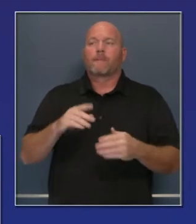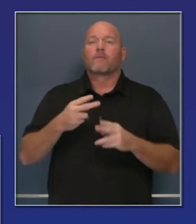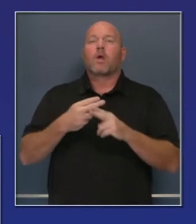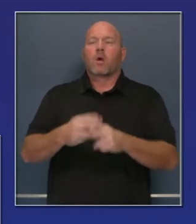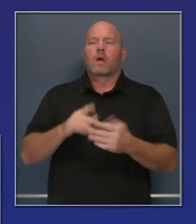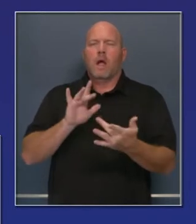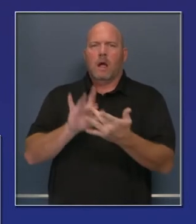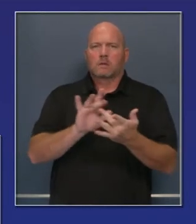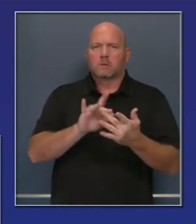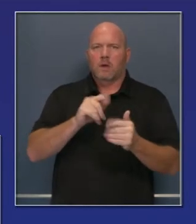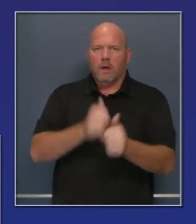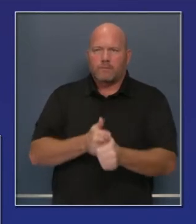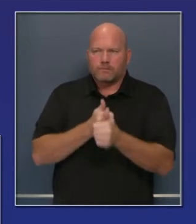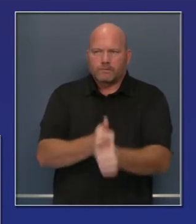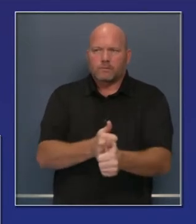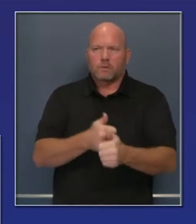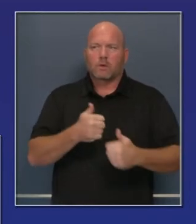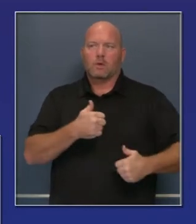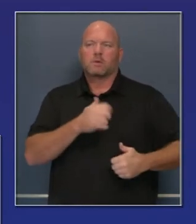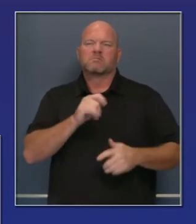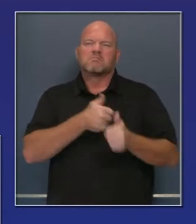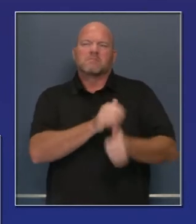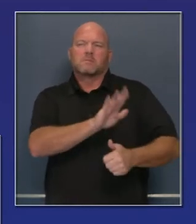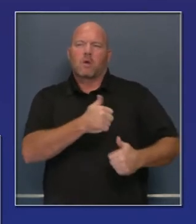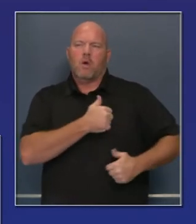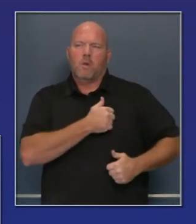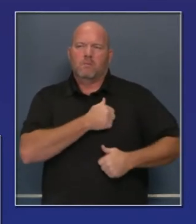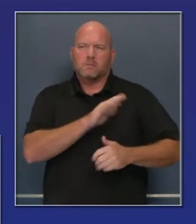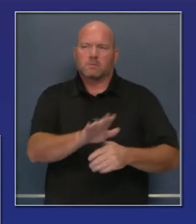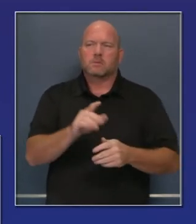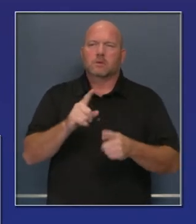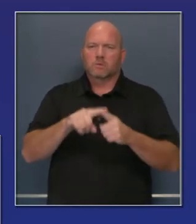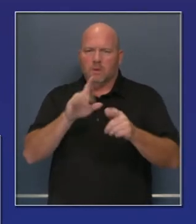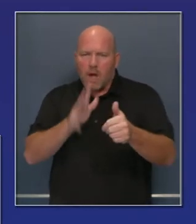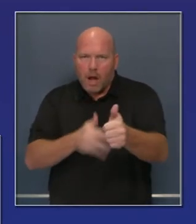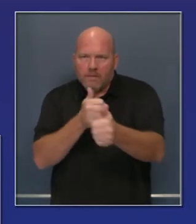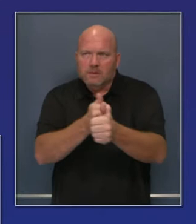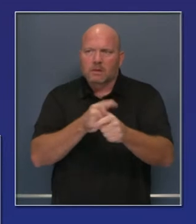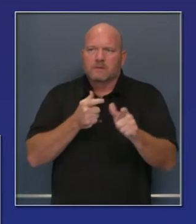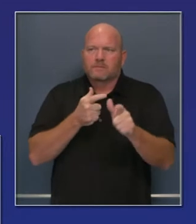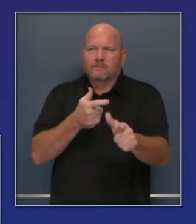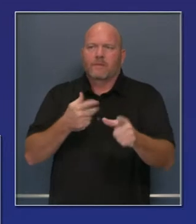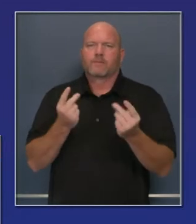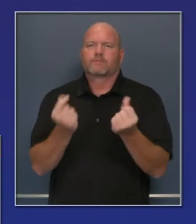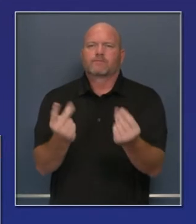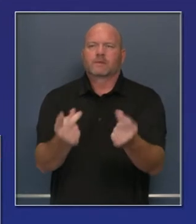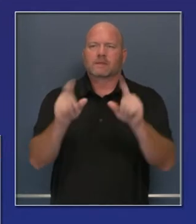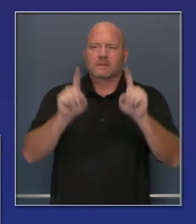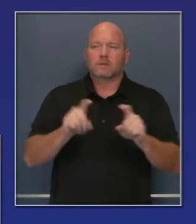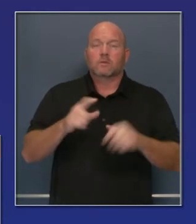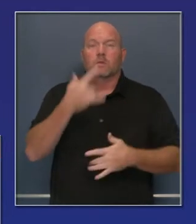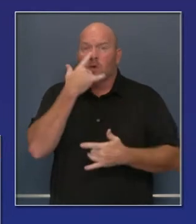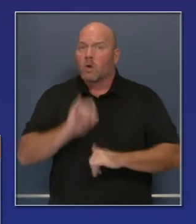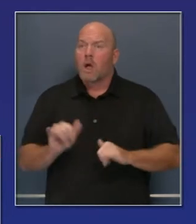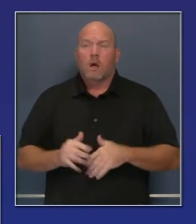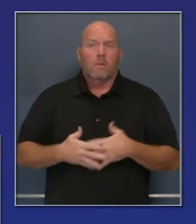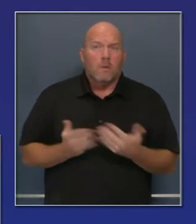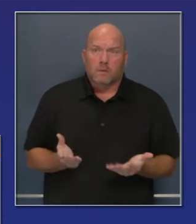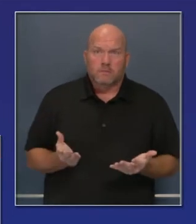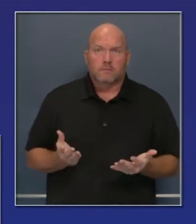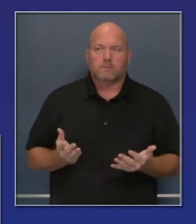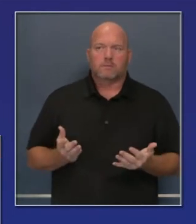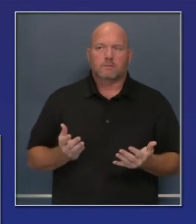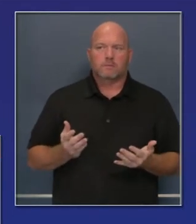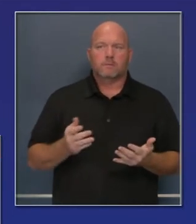un ejército para el rastreo y para mejorar y apresurar los resultados en pruebas. Hoy les voy a traer las últimas noticias